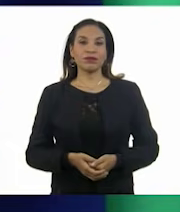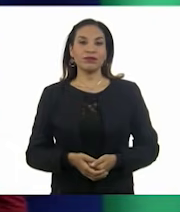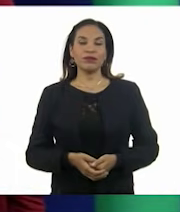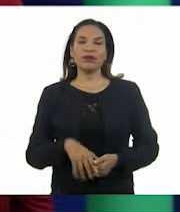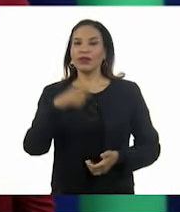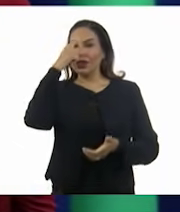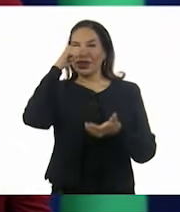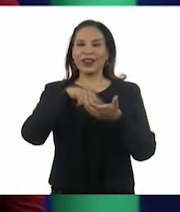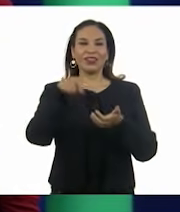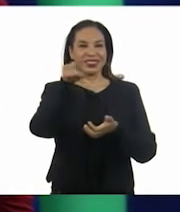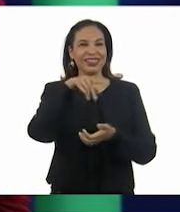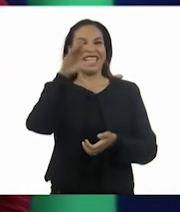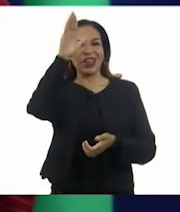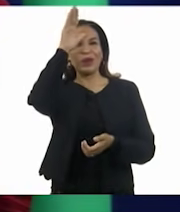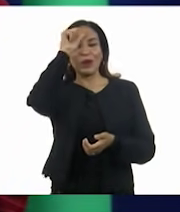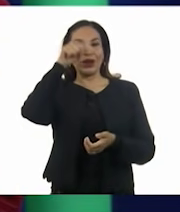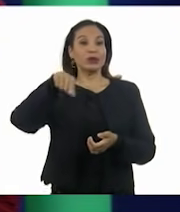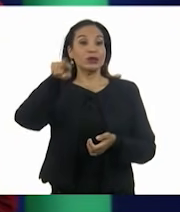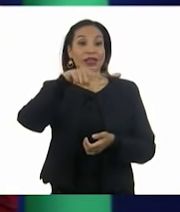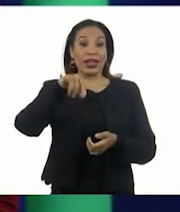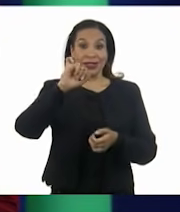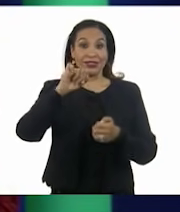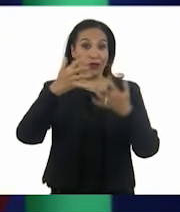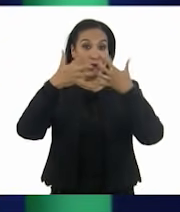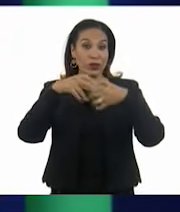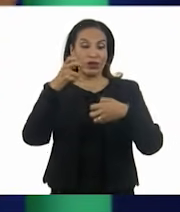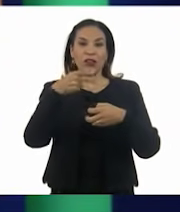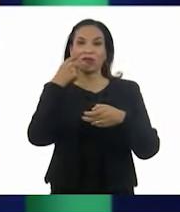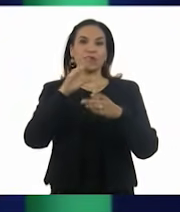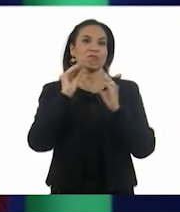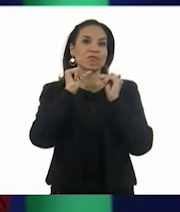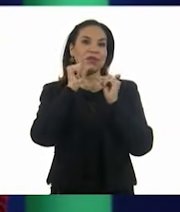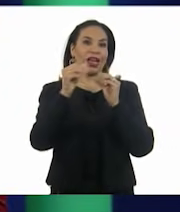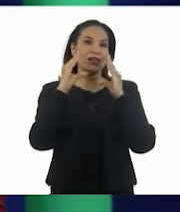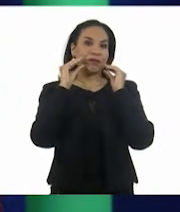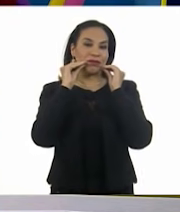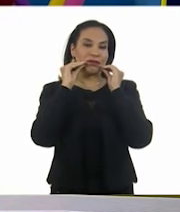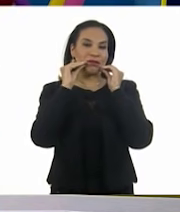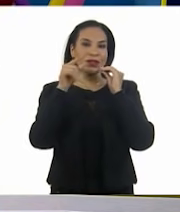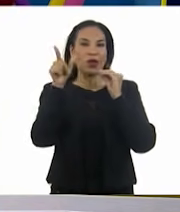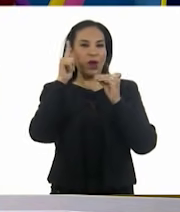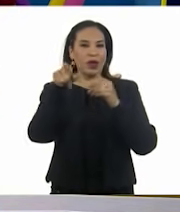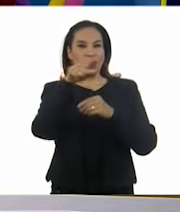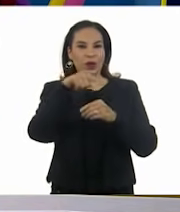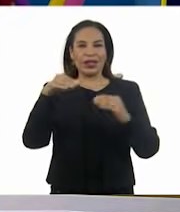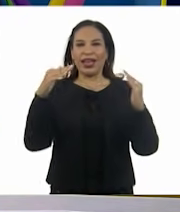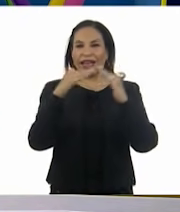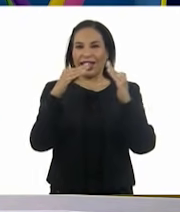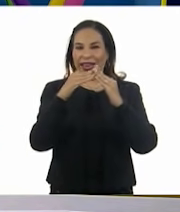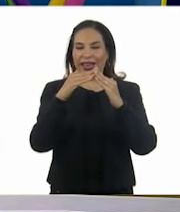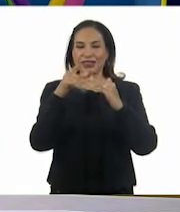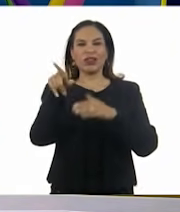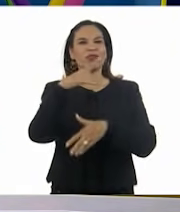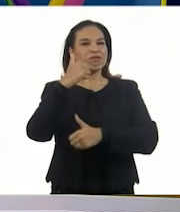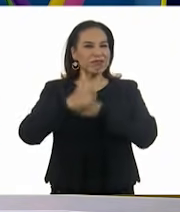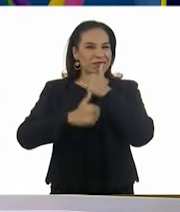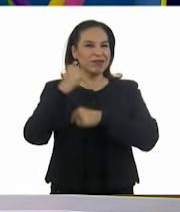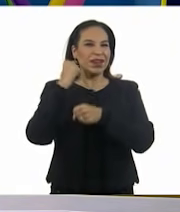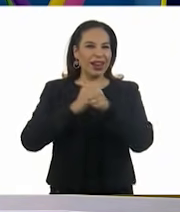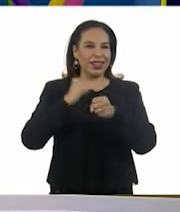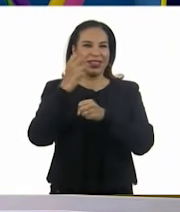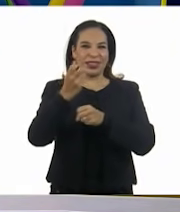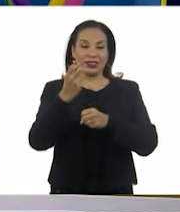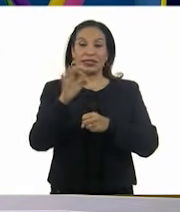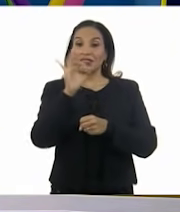Creo que sí están de acuerdo. ¿Y a ustedes qué? ¿Sí les funcionó esto de no hablar? Les reto también a que en casa lo practiquen, ¿vale?